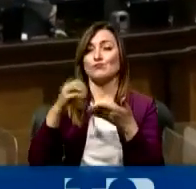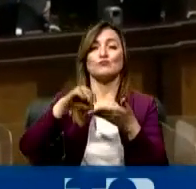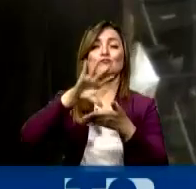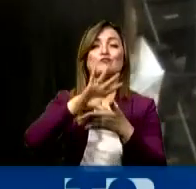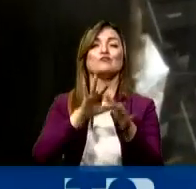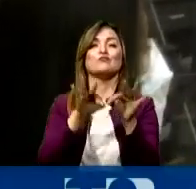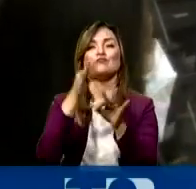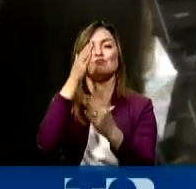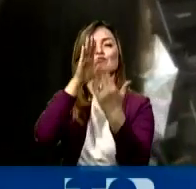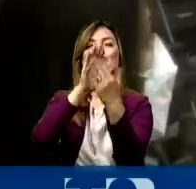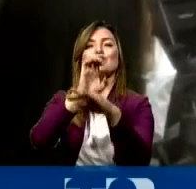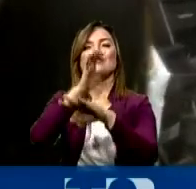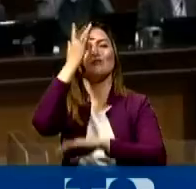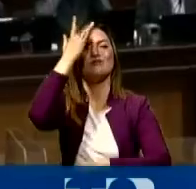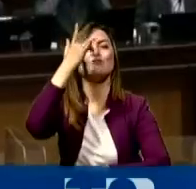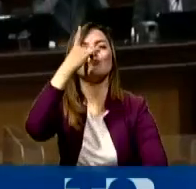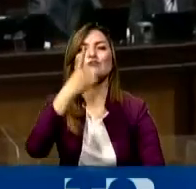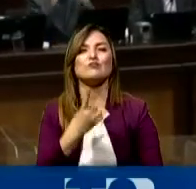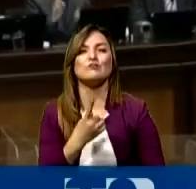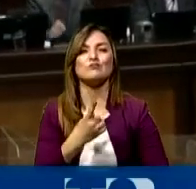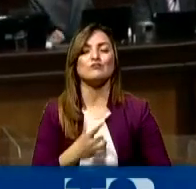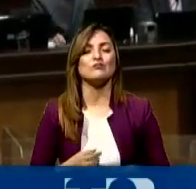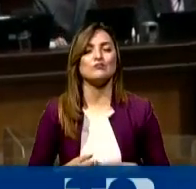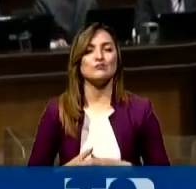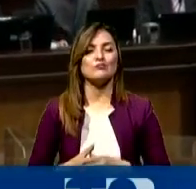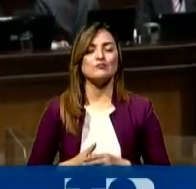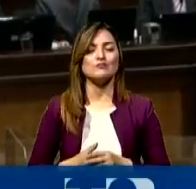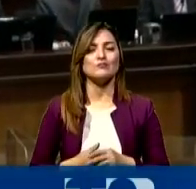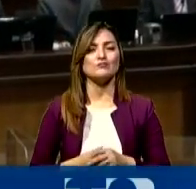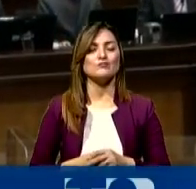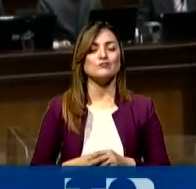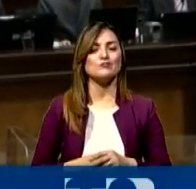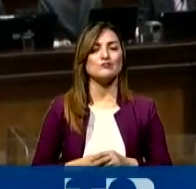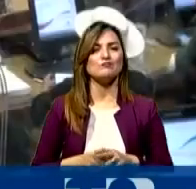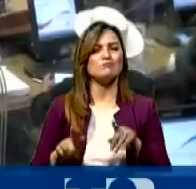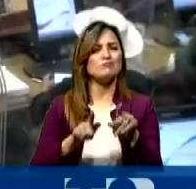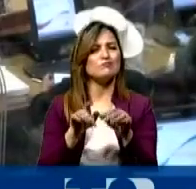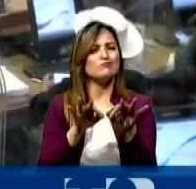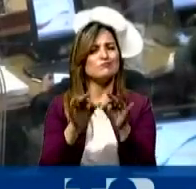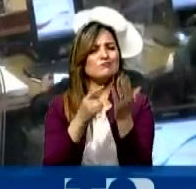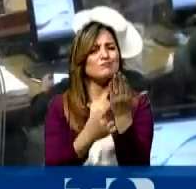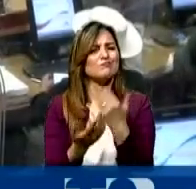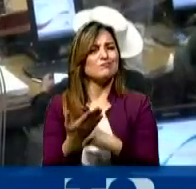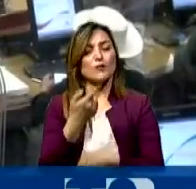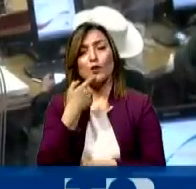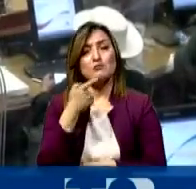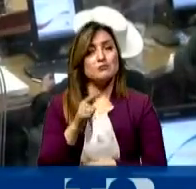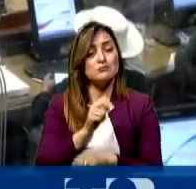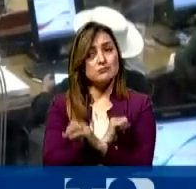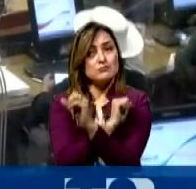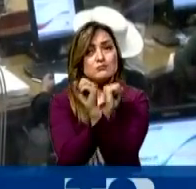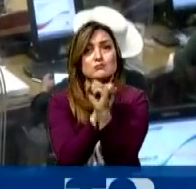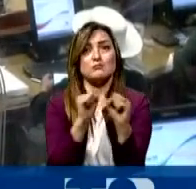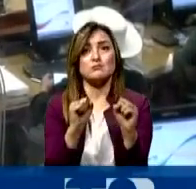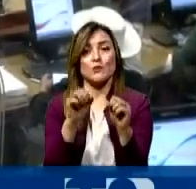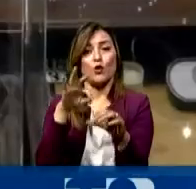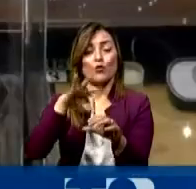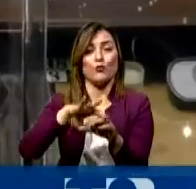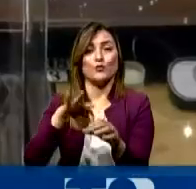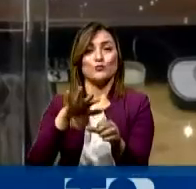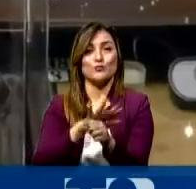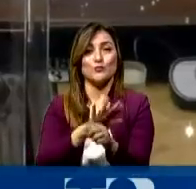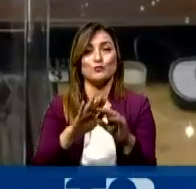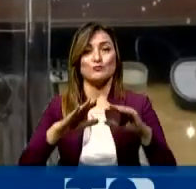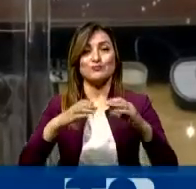porque tomó esa mención en que han explicado algunos de ellos pero lo que ustedes acaba de mencionar en la mañana no tuvieron los votos para conformar esa comisión porque